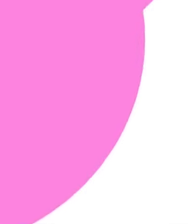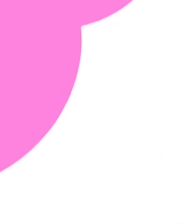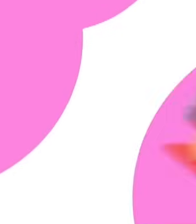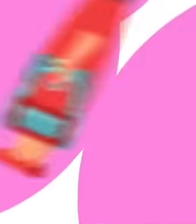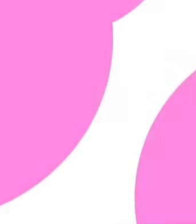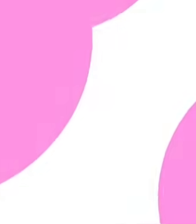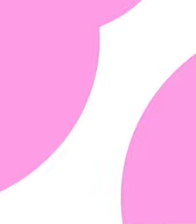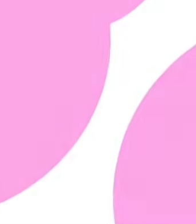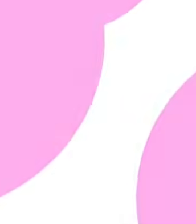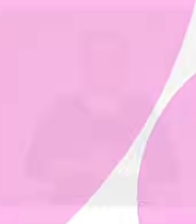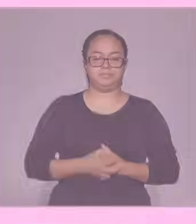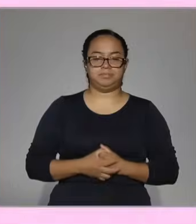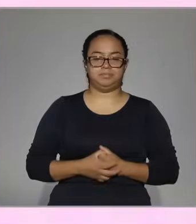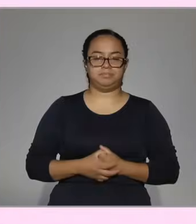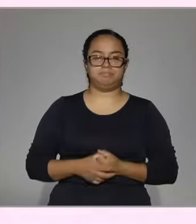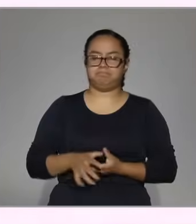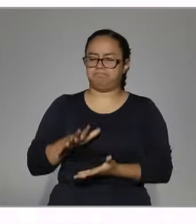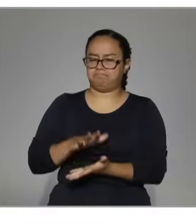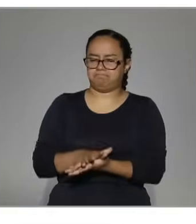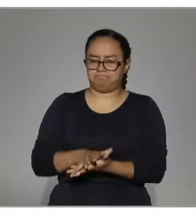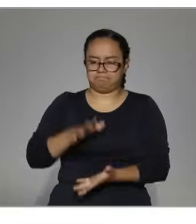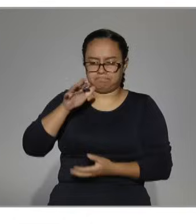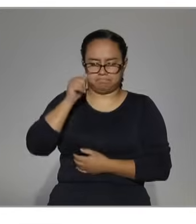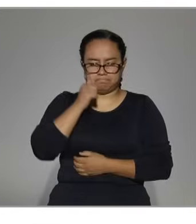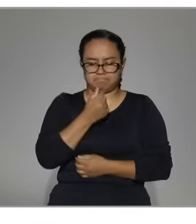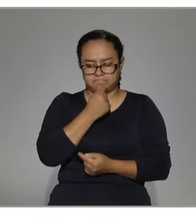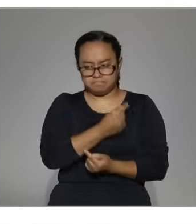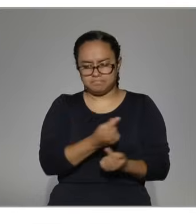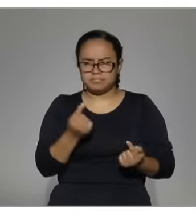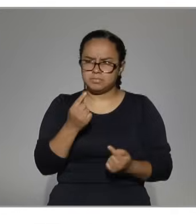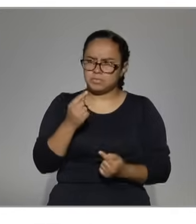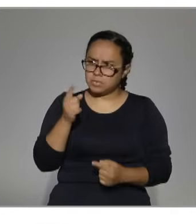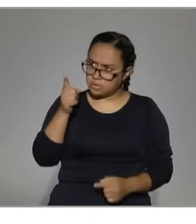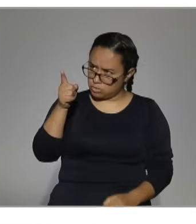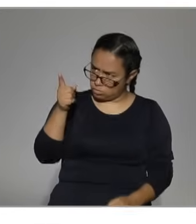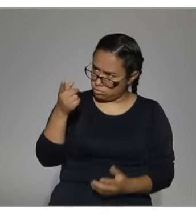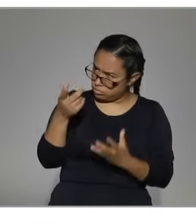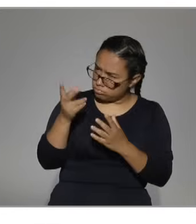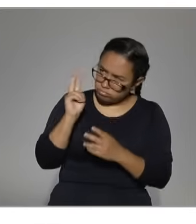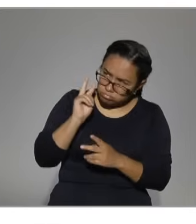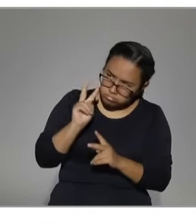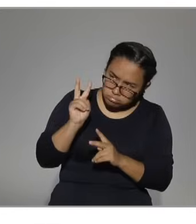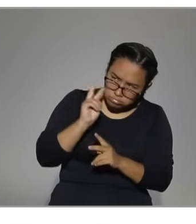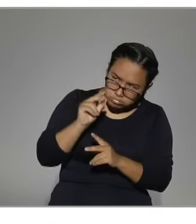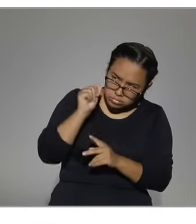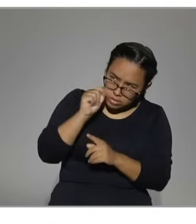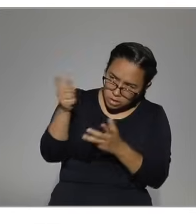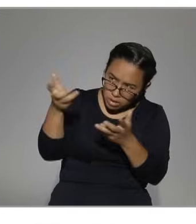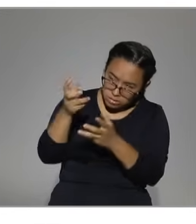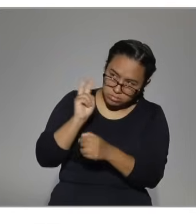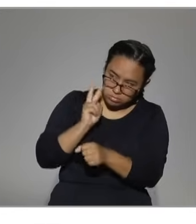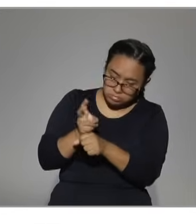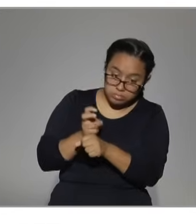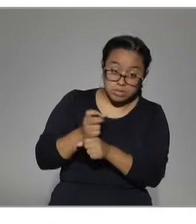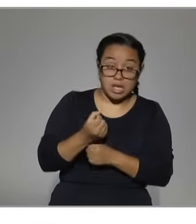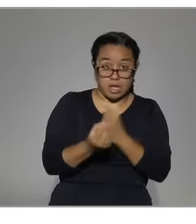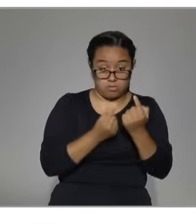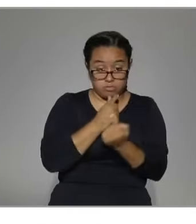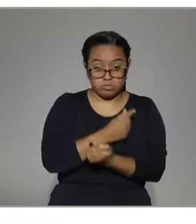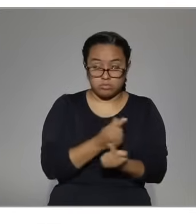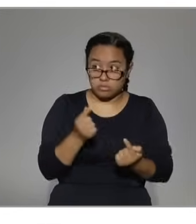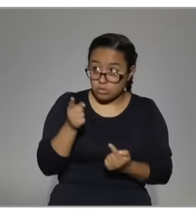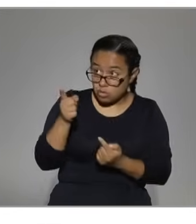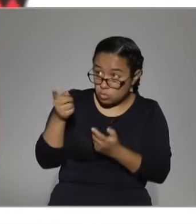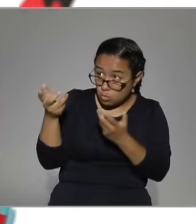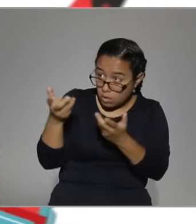La mayoría de los niños oyen lo que dices. Algunos niños incluso